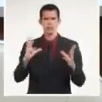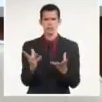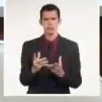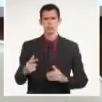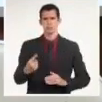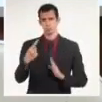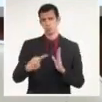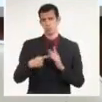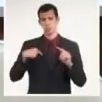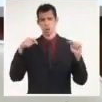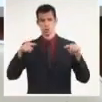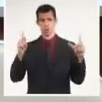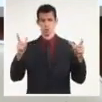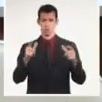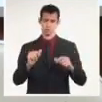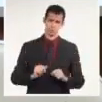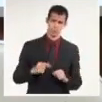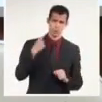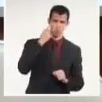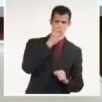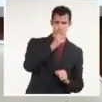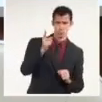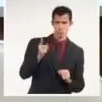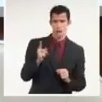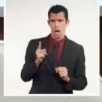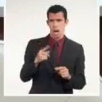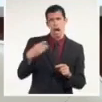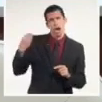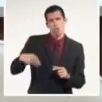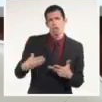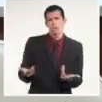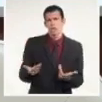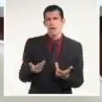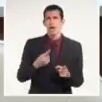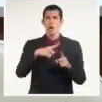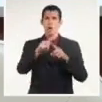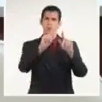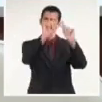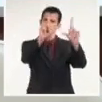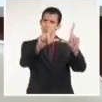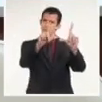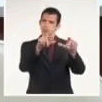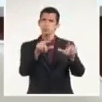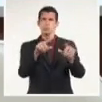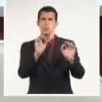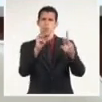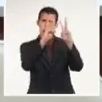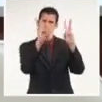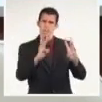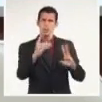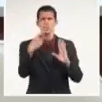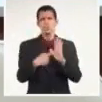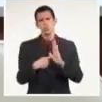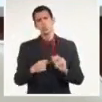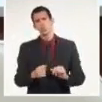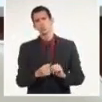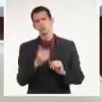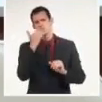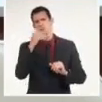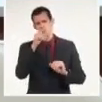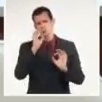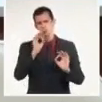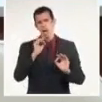los gobernadores aquí con nosotros conectados, el apoyo en la logística y el aseguramiento que se le ha dado a todo el